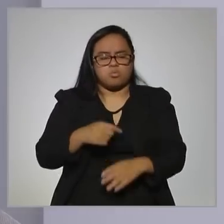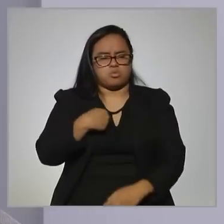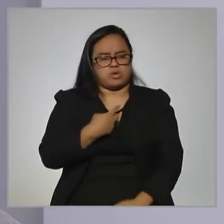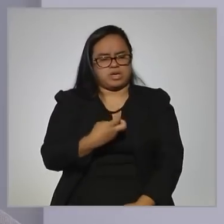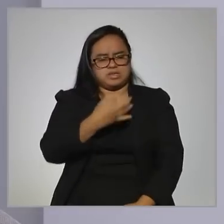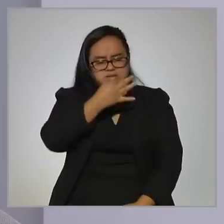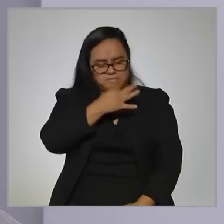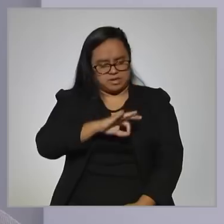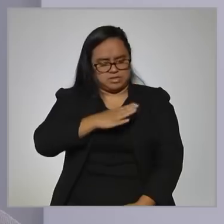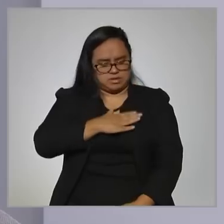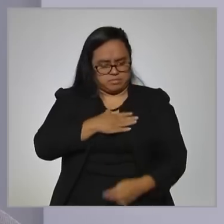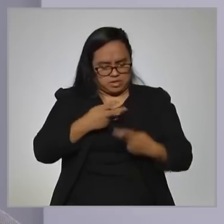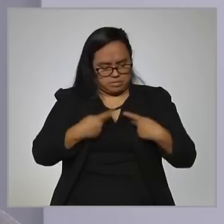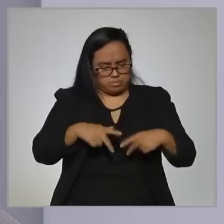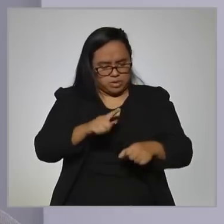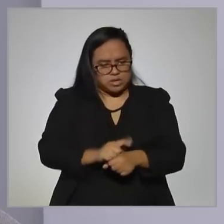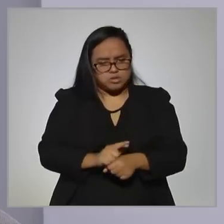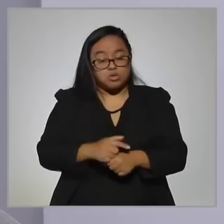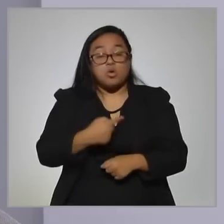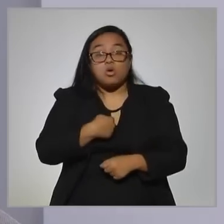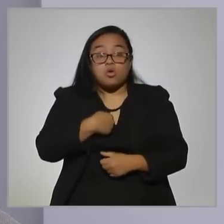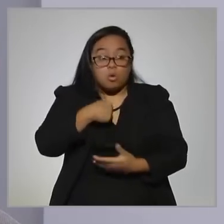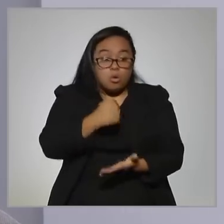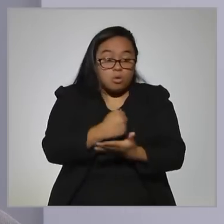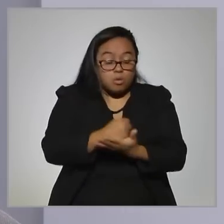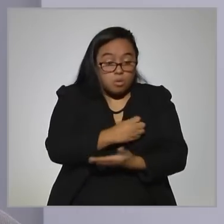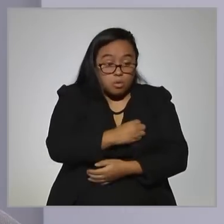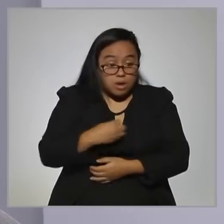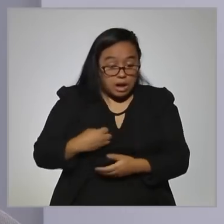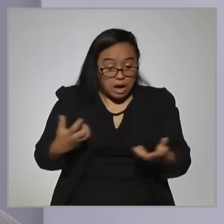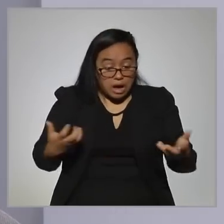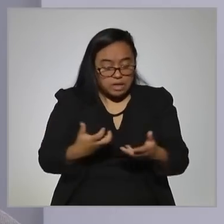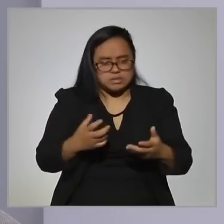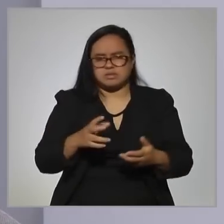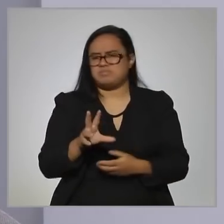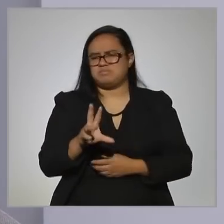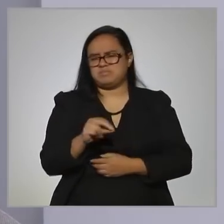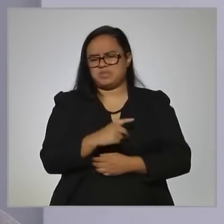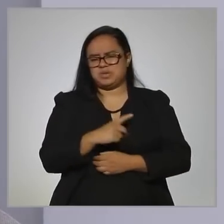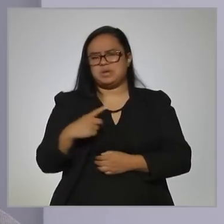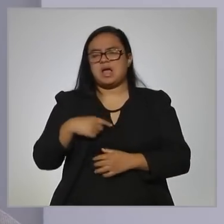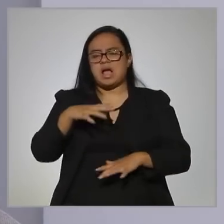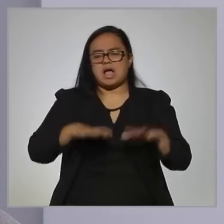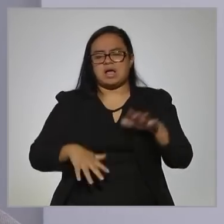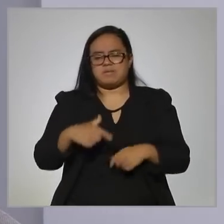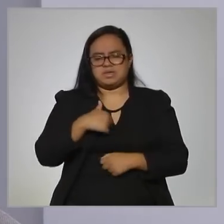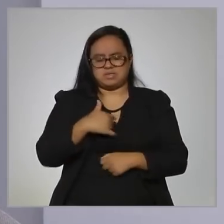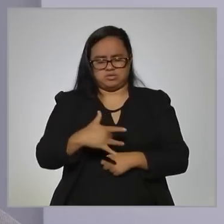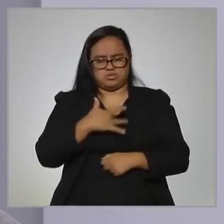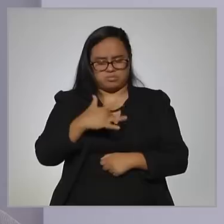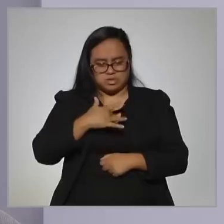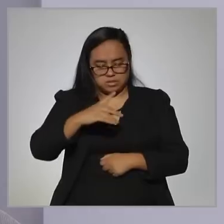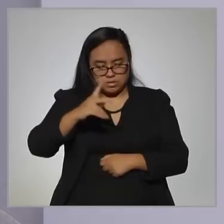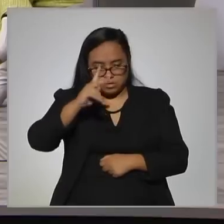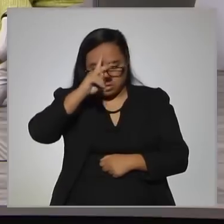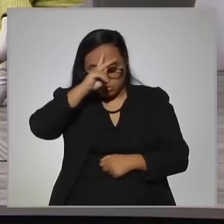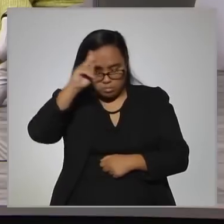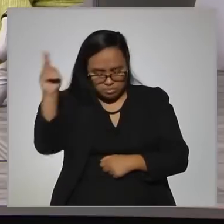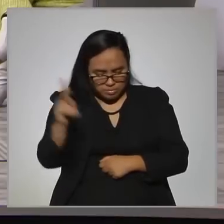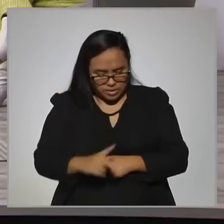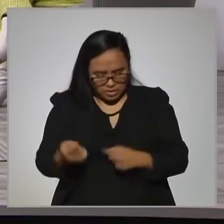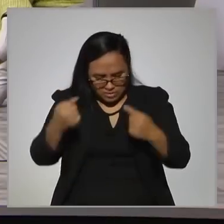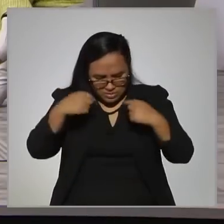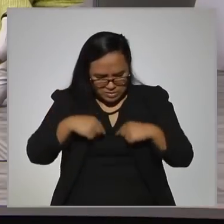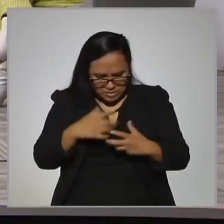celebración personal sin verme obligada a cumplir esos estereotipos que a veces me hacen sentir mucho peor, me hacen